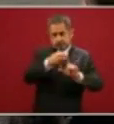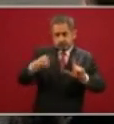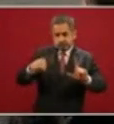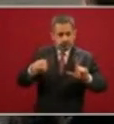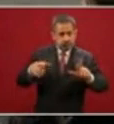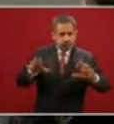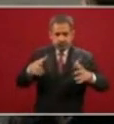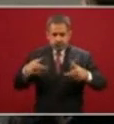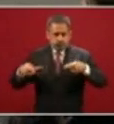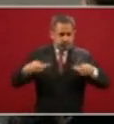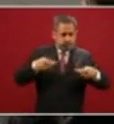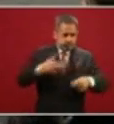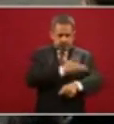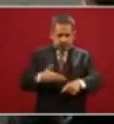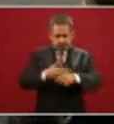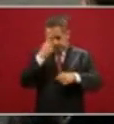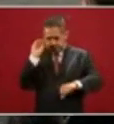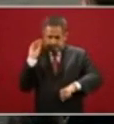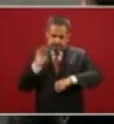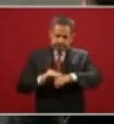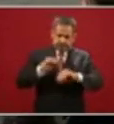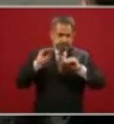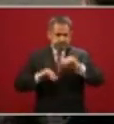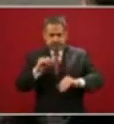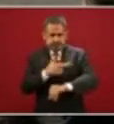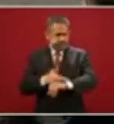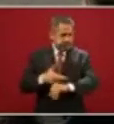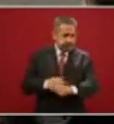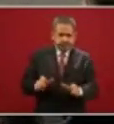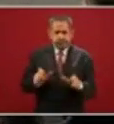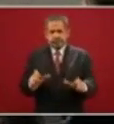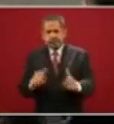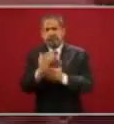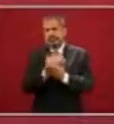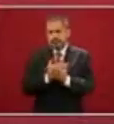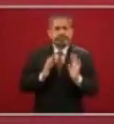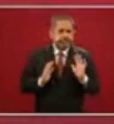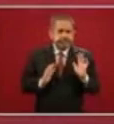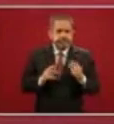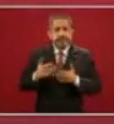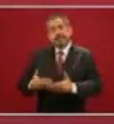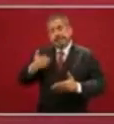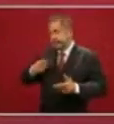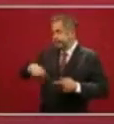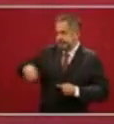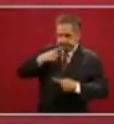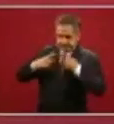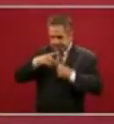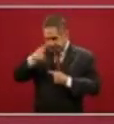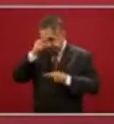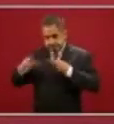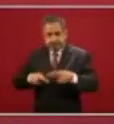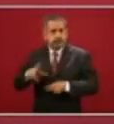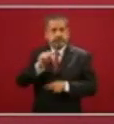mecanismos concretos de instalación de estas medidas, dado que fue una medida planeada con antelación y no una